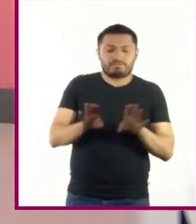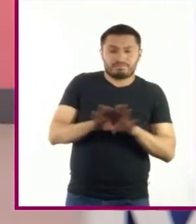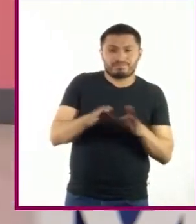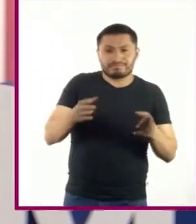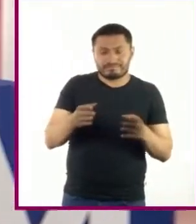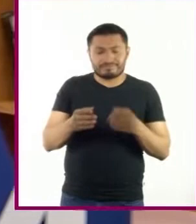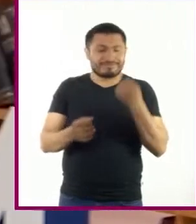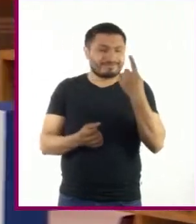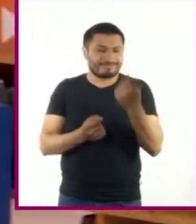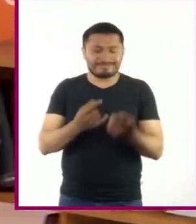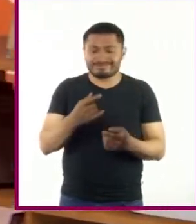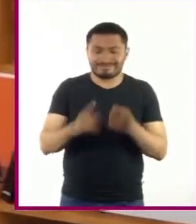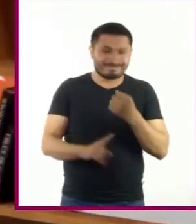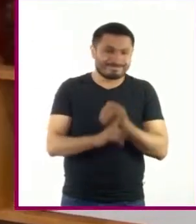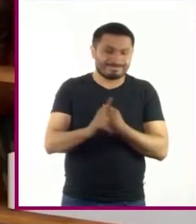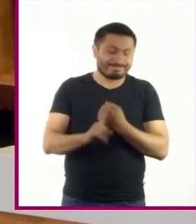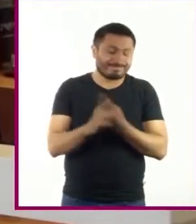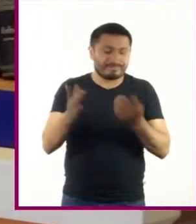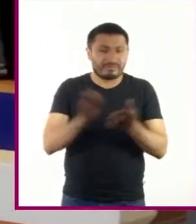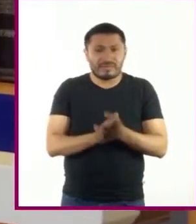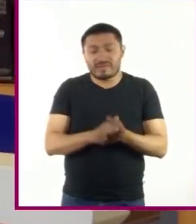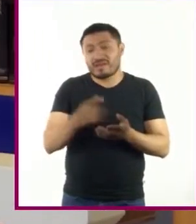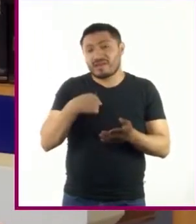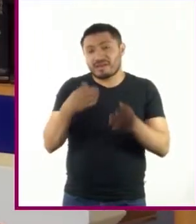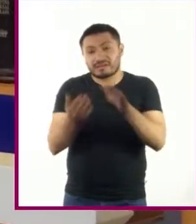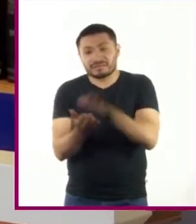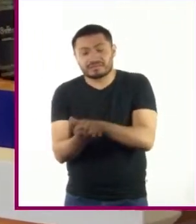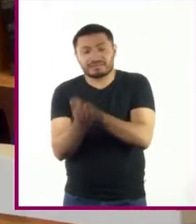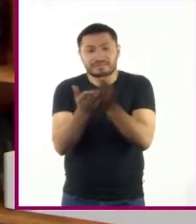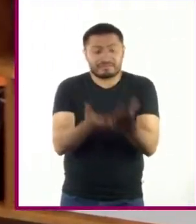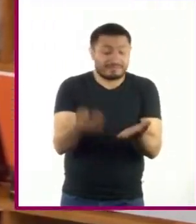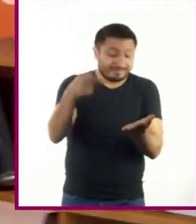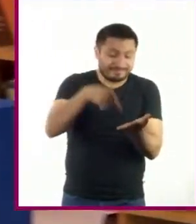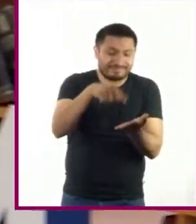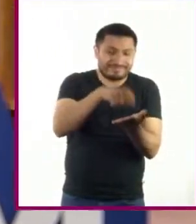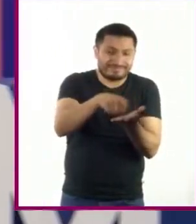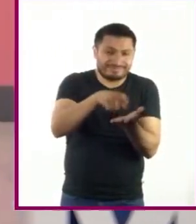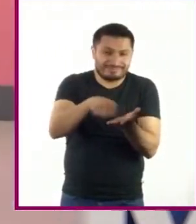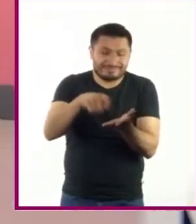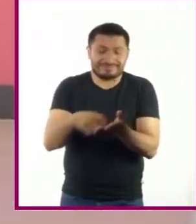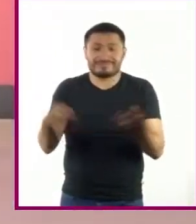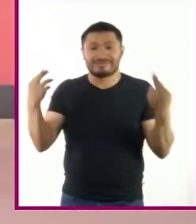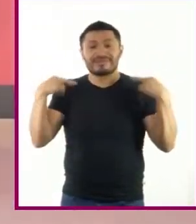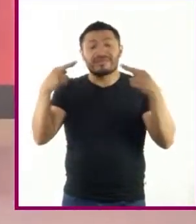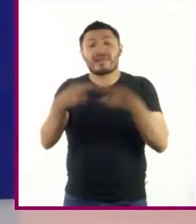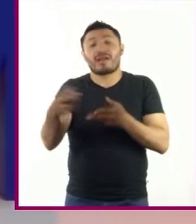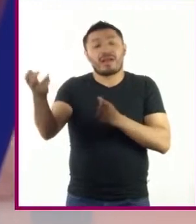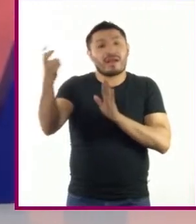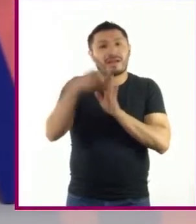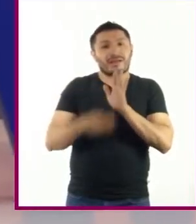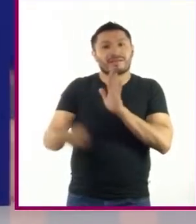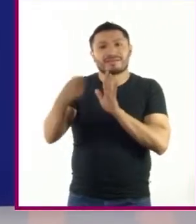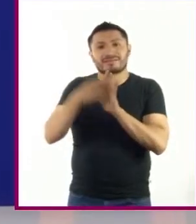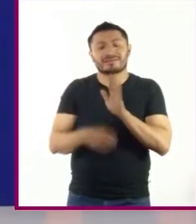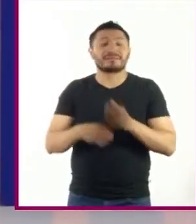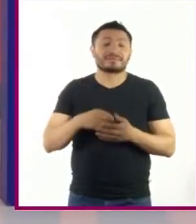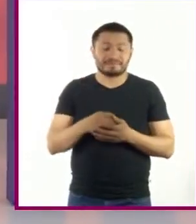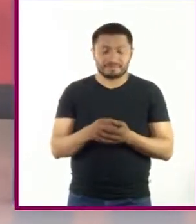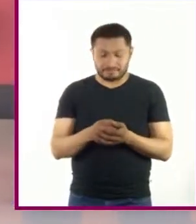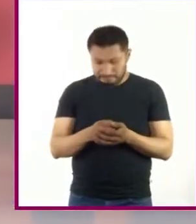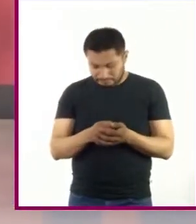algunos problemas. De hecho, aquí en mi carpeta tengo las observaciones de mi maestra y como las marqué en mi texto, mire.